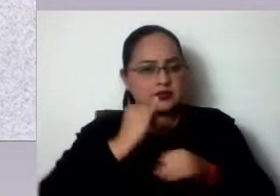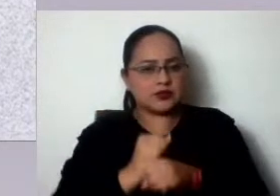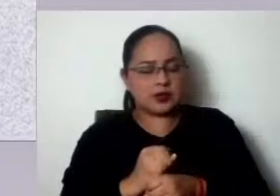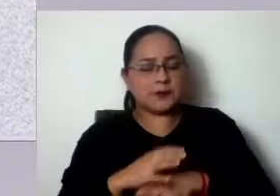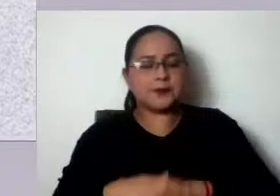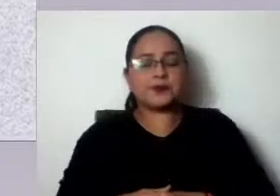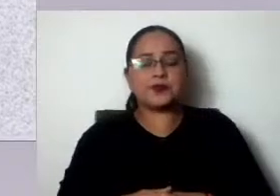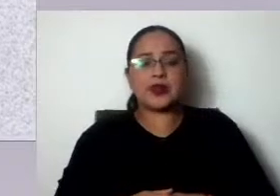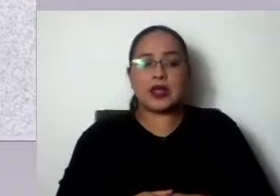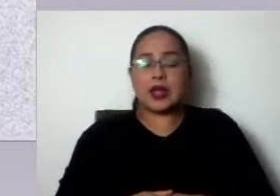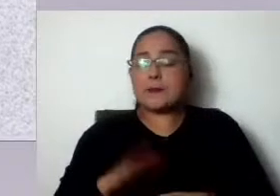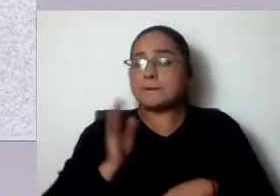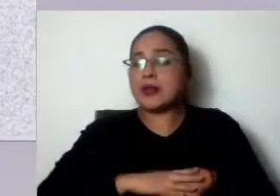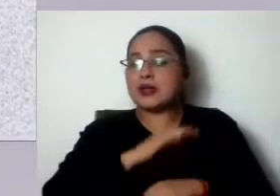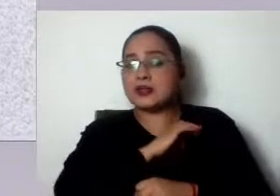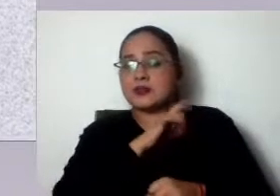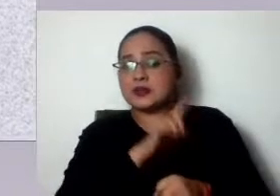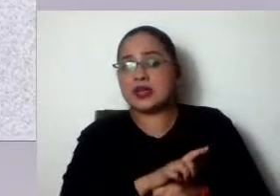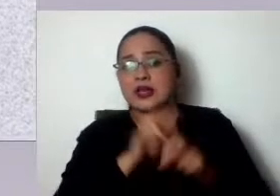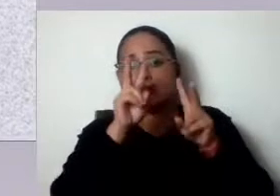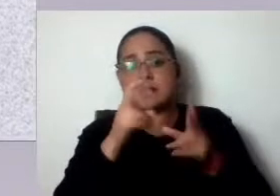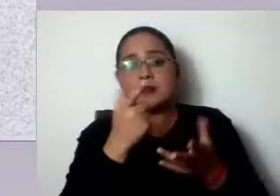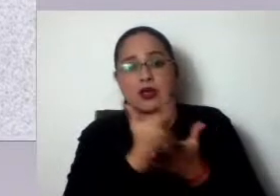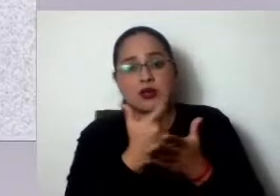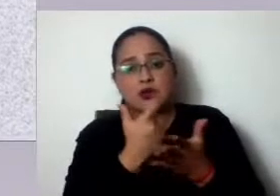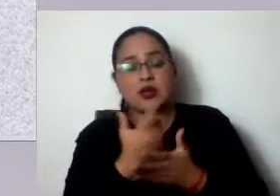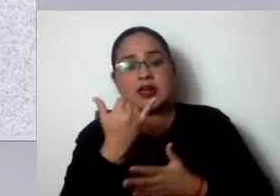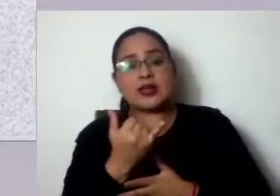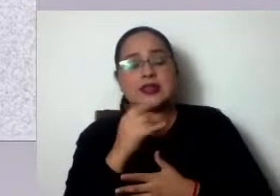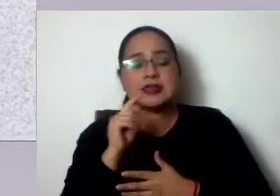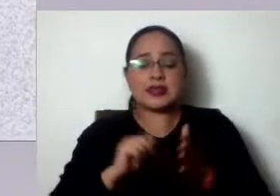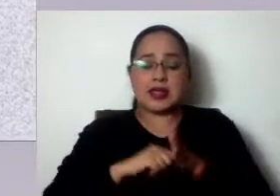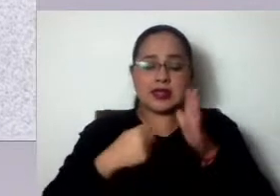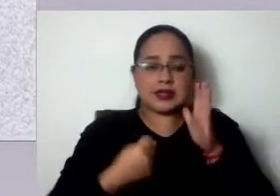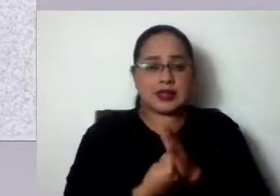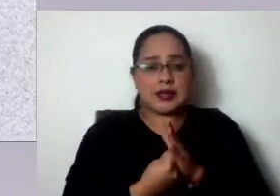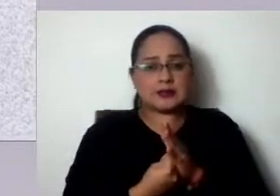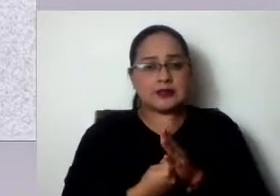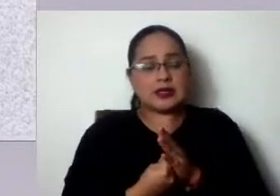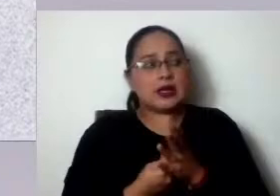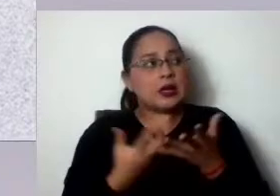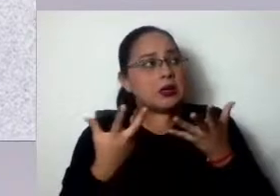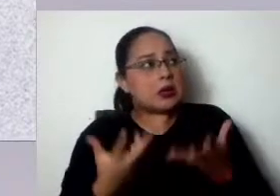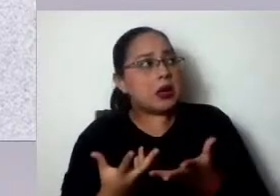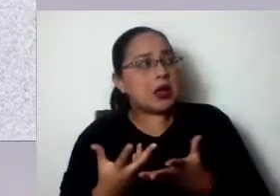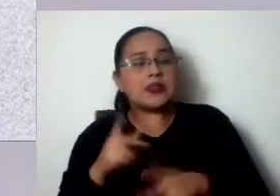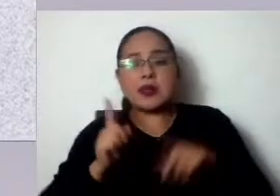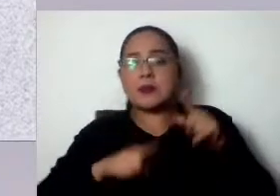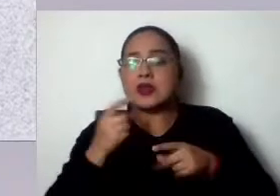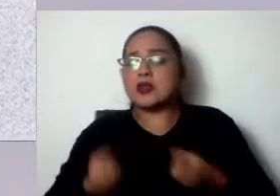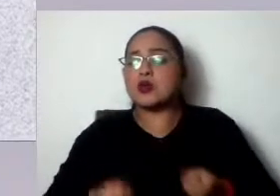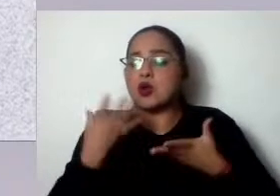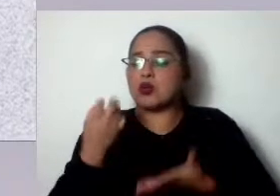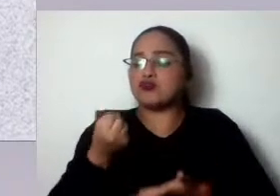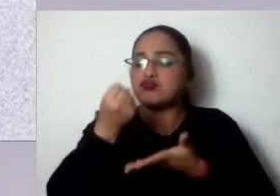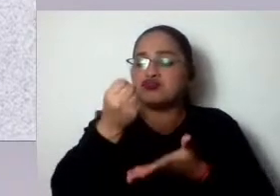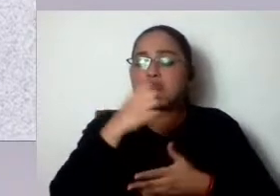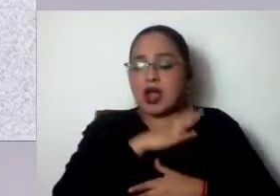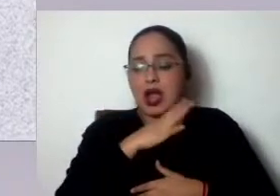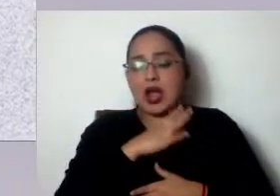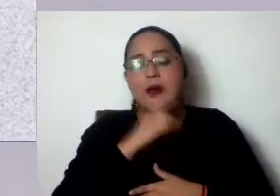especialmente económicas y técnicas hasta el máximo de los recursos en que disponga para lograr